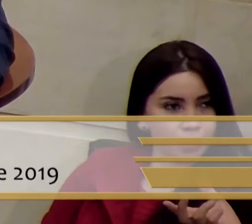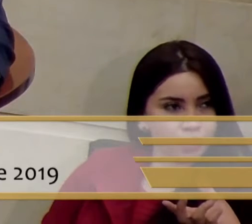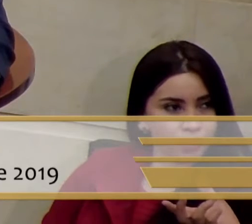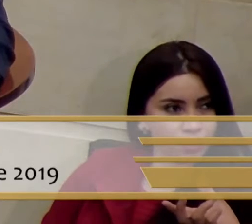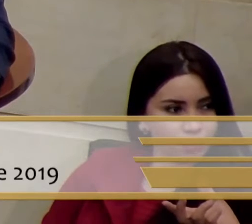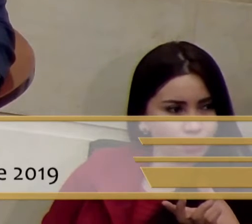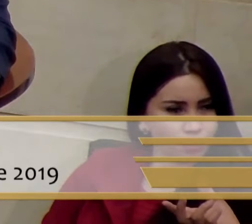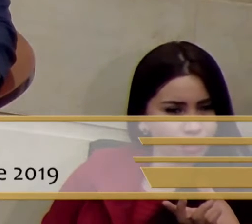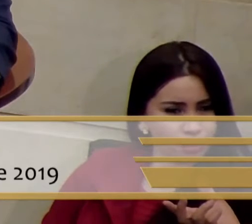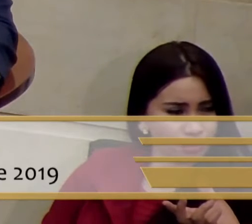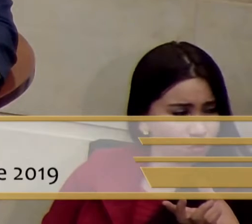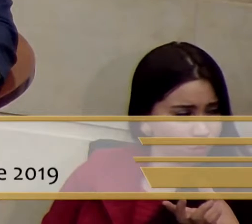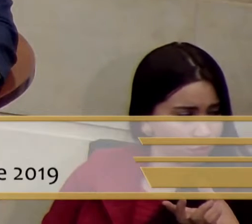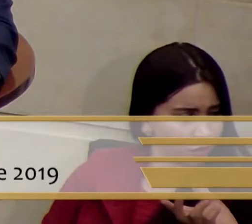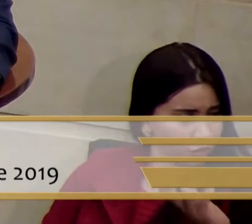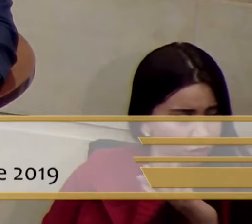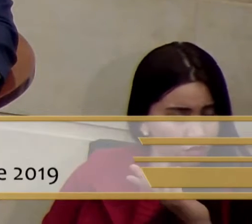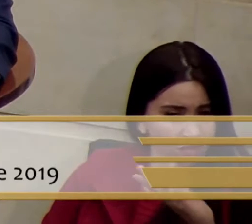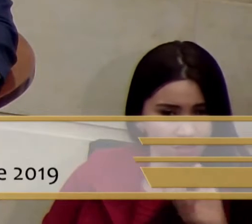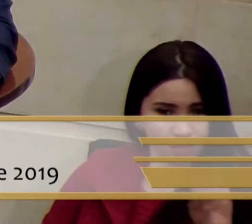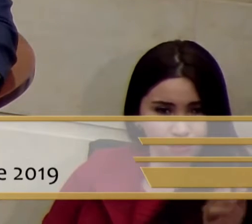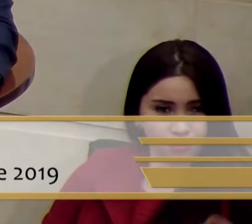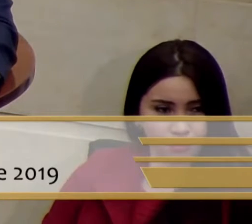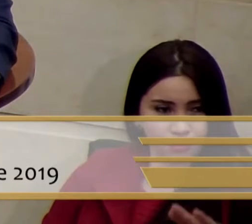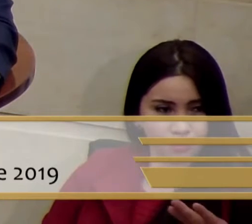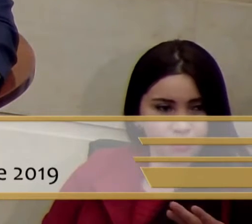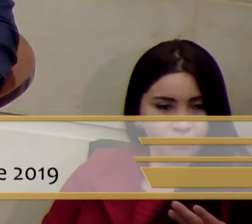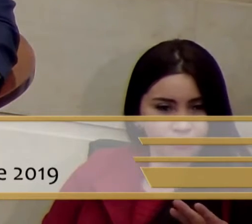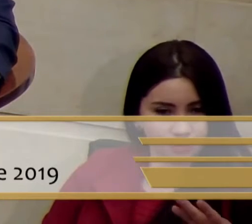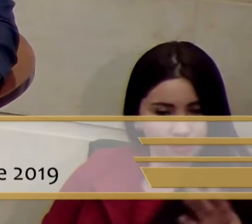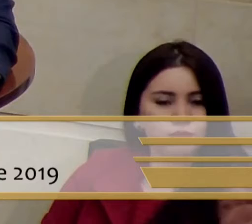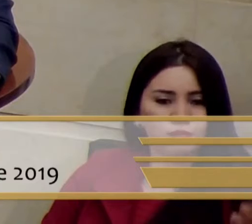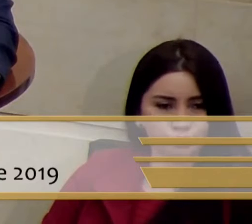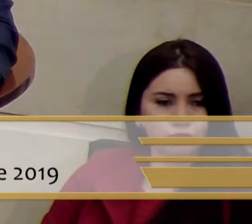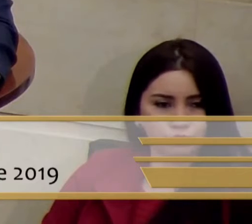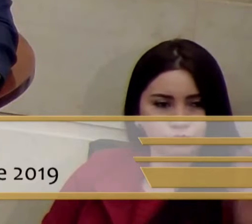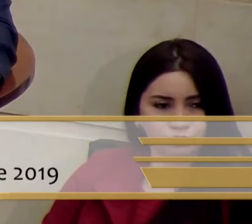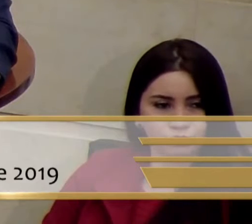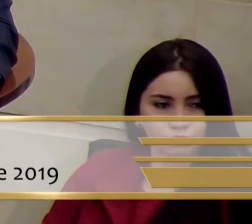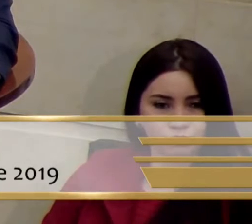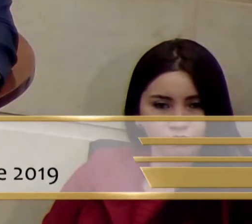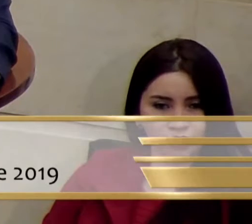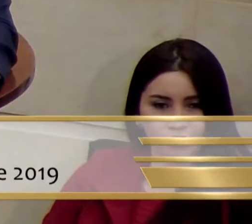año 2001. A la fecha de la elección tenía 17 años.